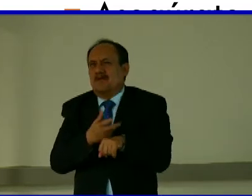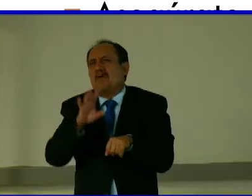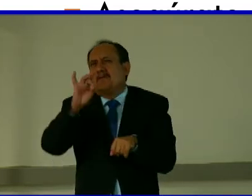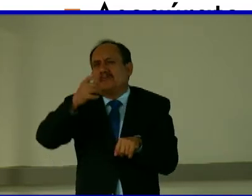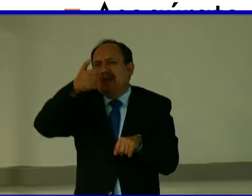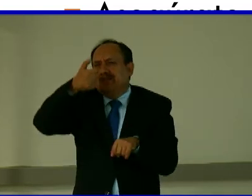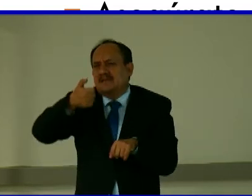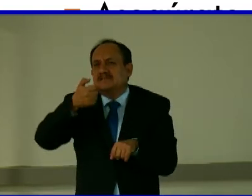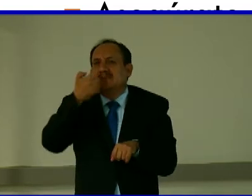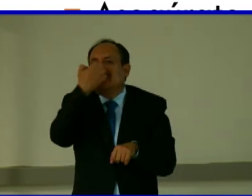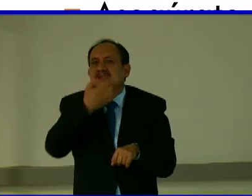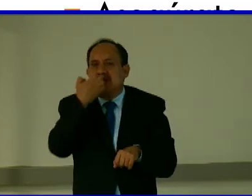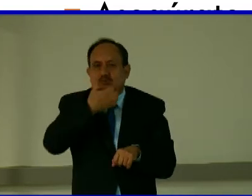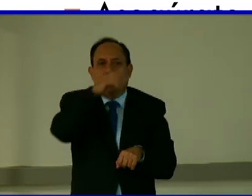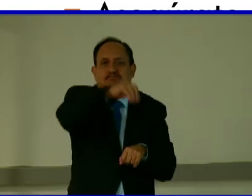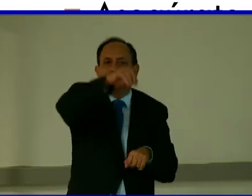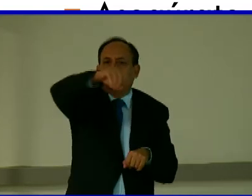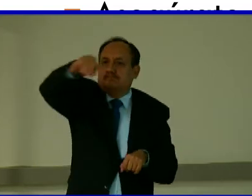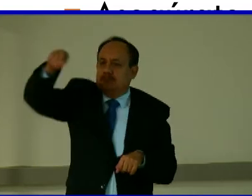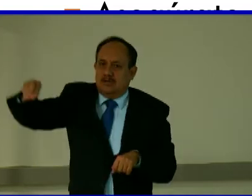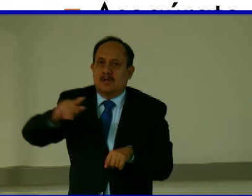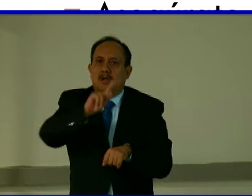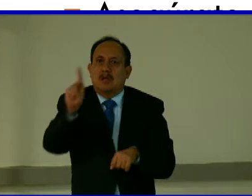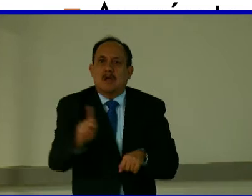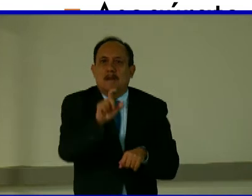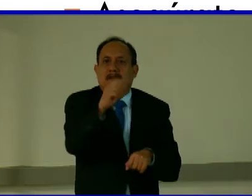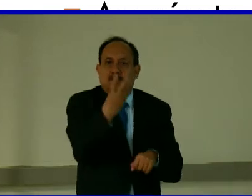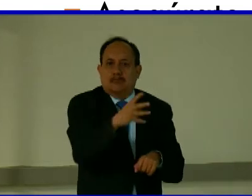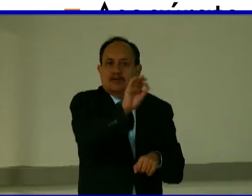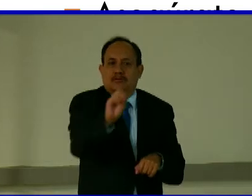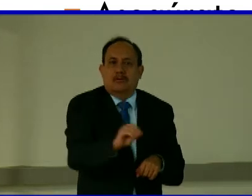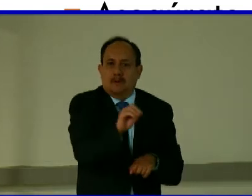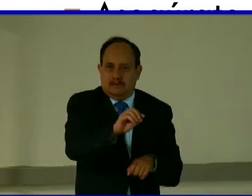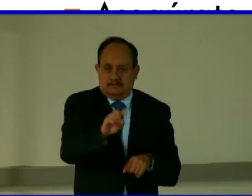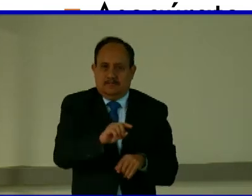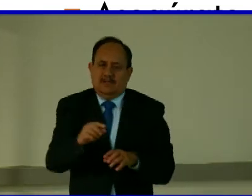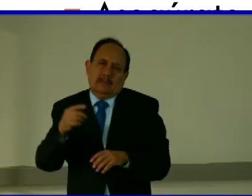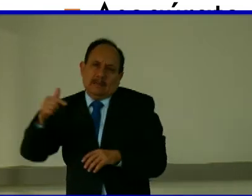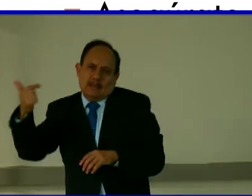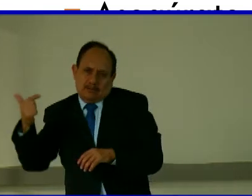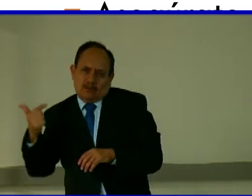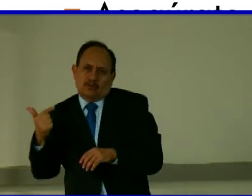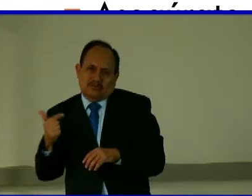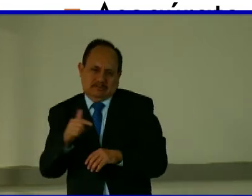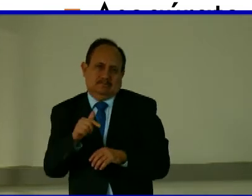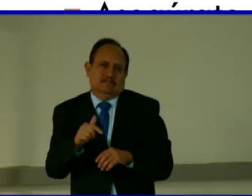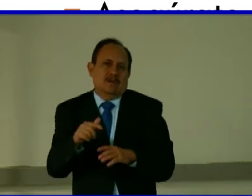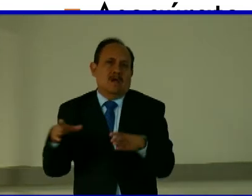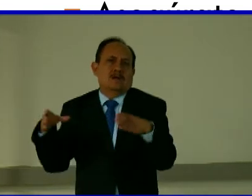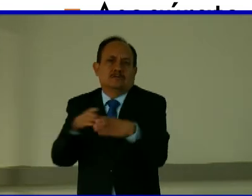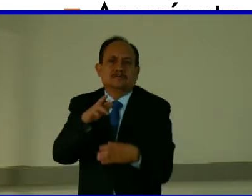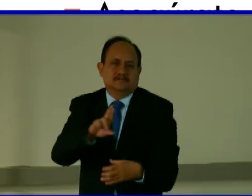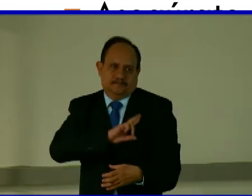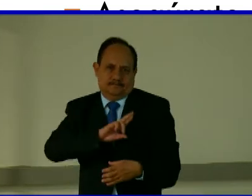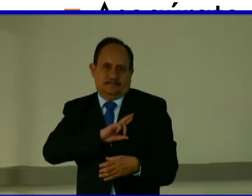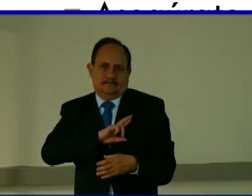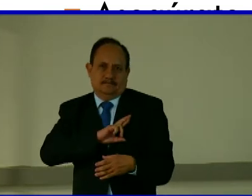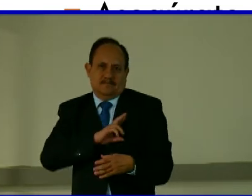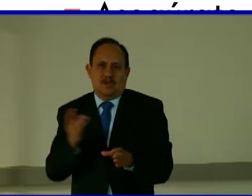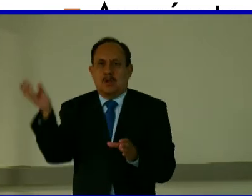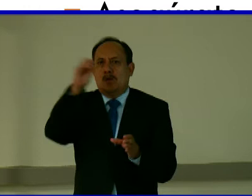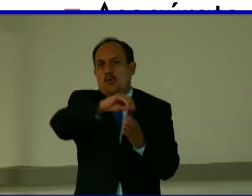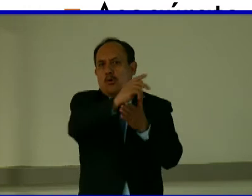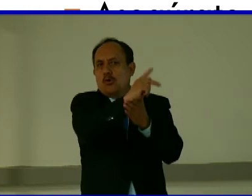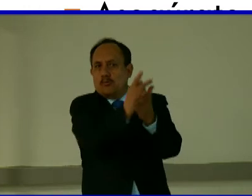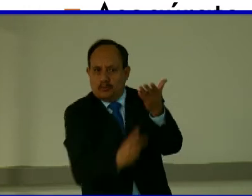36 escuelas, 24 escuelas públicas y 12 escuelas parroquiales. Y establecimos un programa